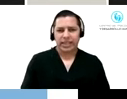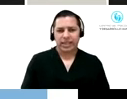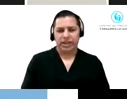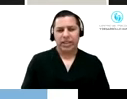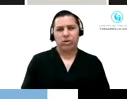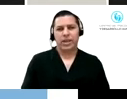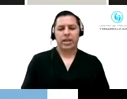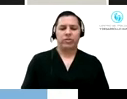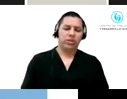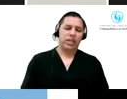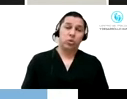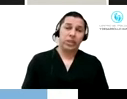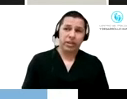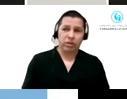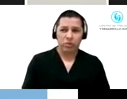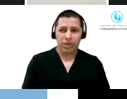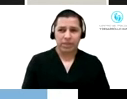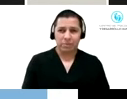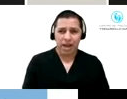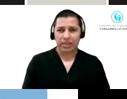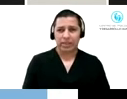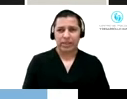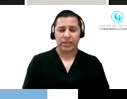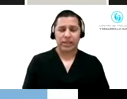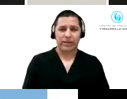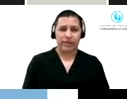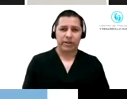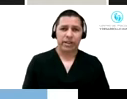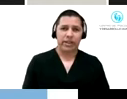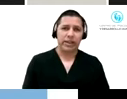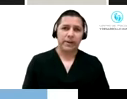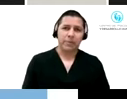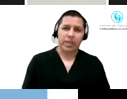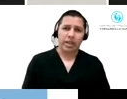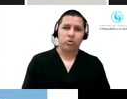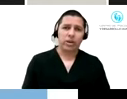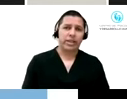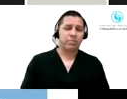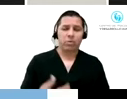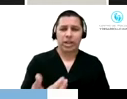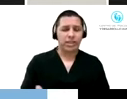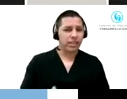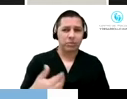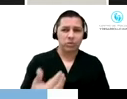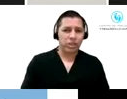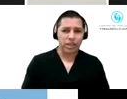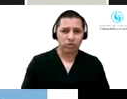estadísticas a nivel latinoamericano donde el suicidio en hombres es más frecuente que en mujeres, por estas y muchas causas